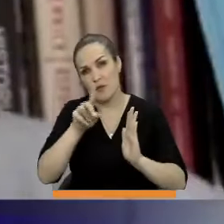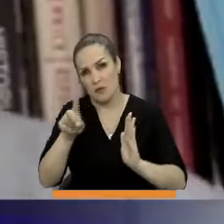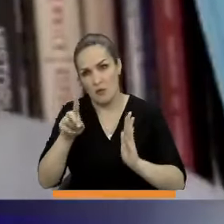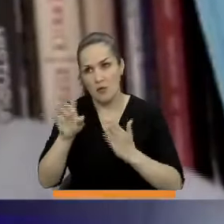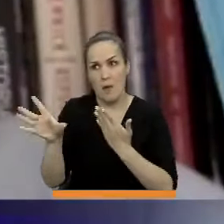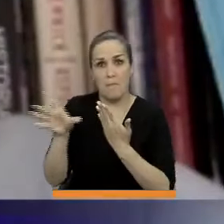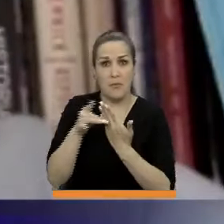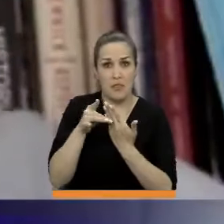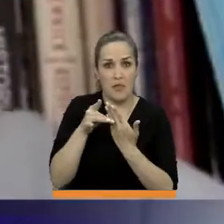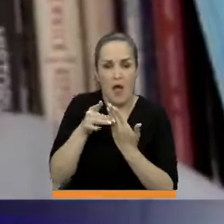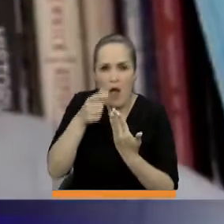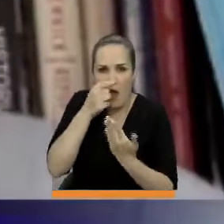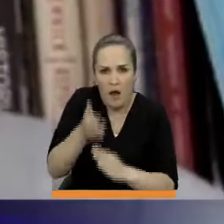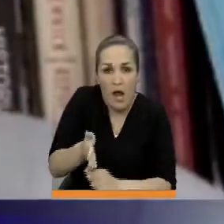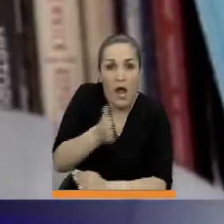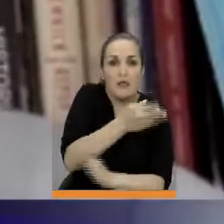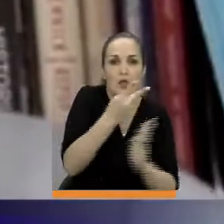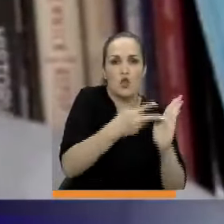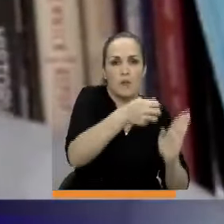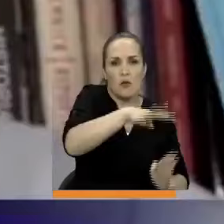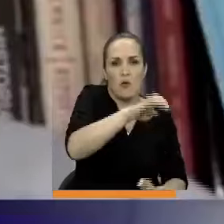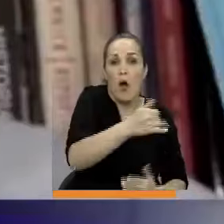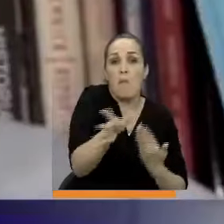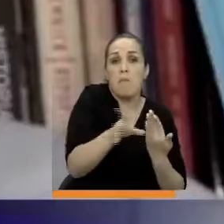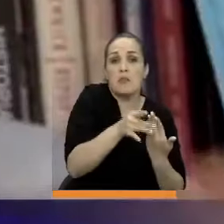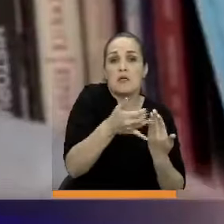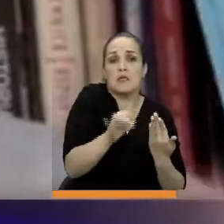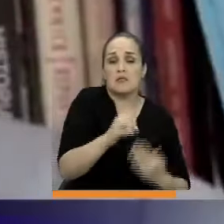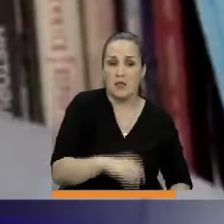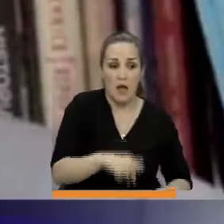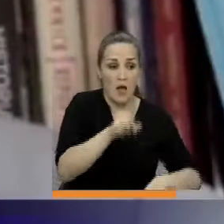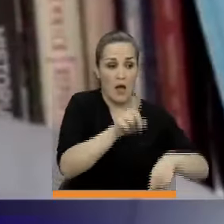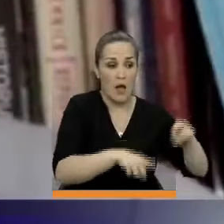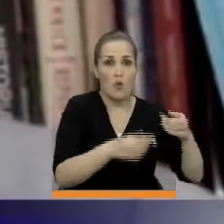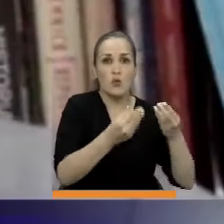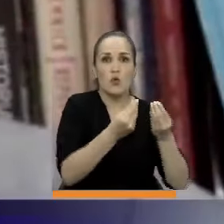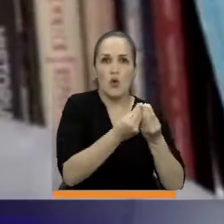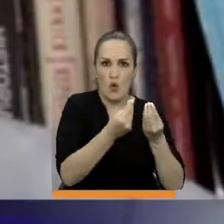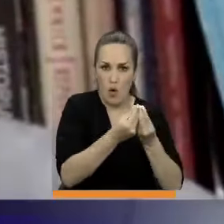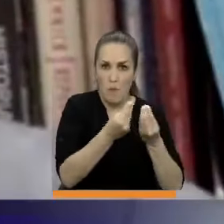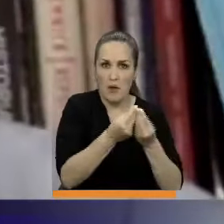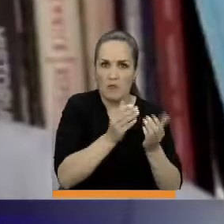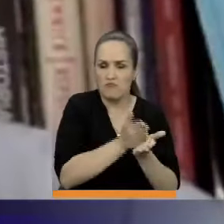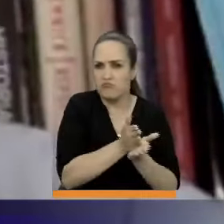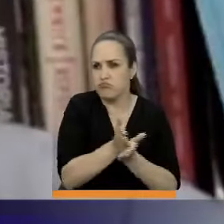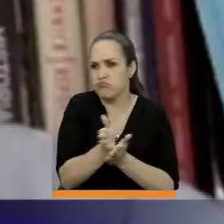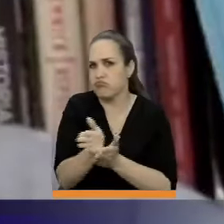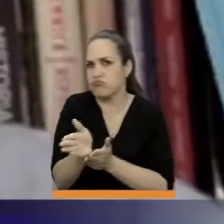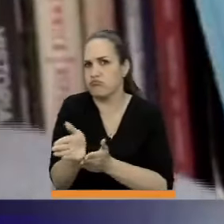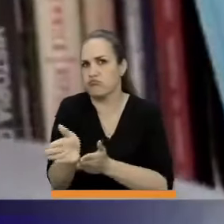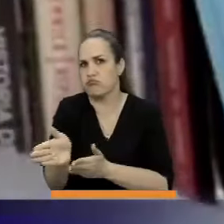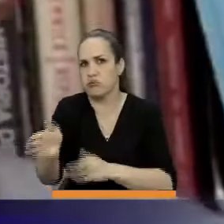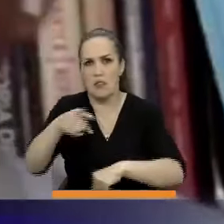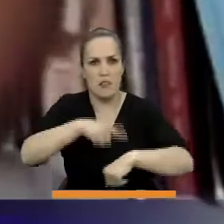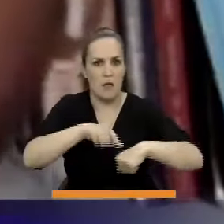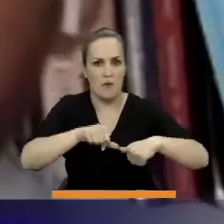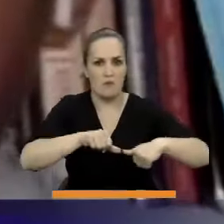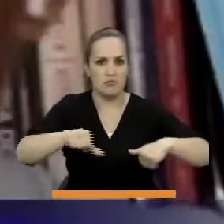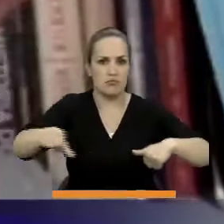intervenidos porque algunos compañeros tuvieron intervenciones permanentes durante ese tiempo, ¿no? Algunos